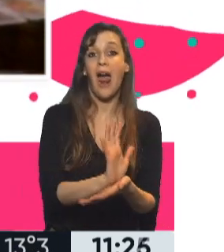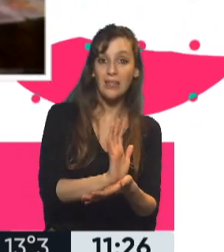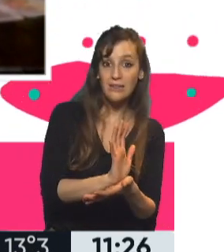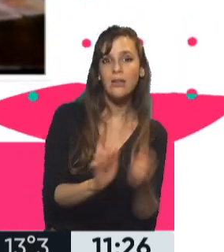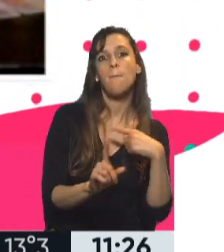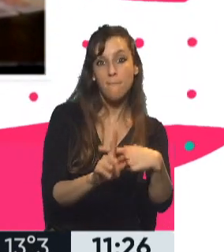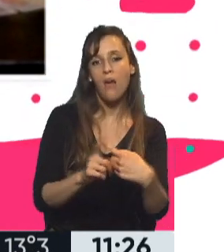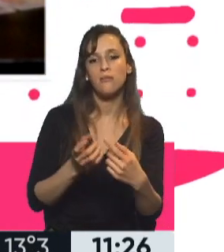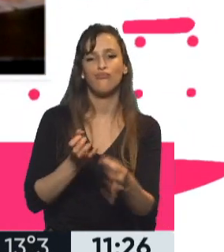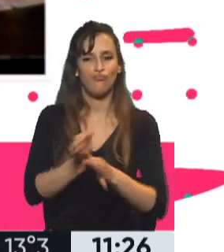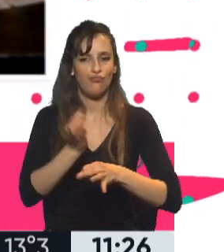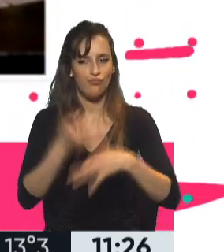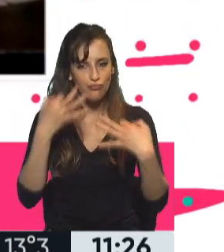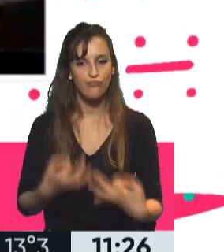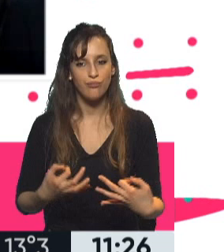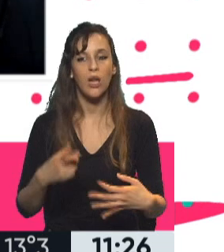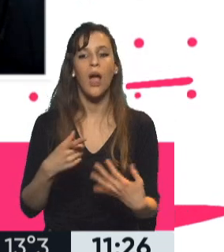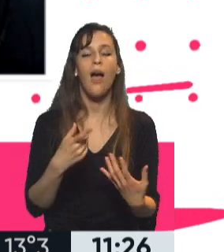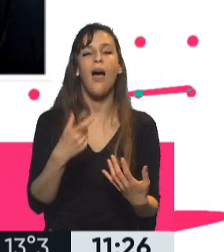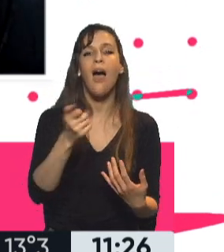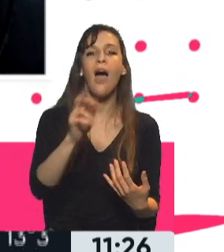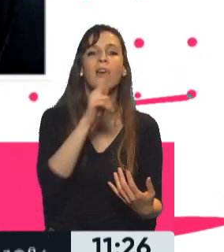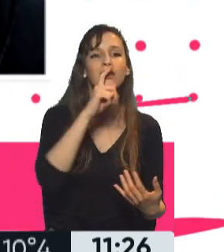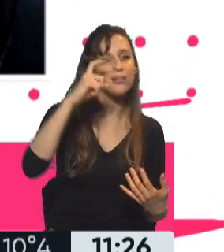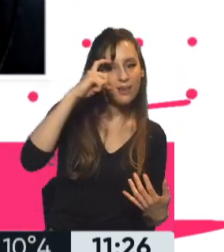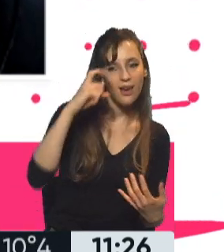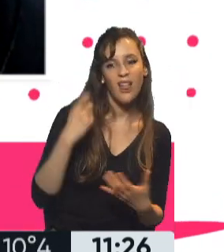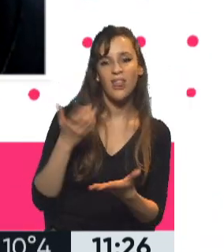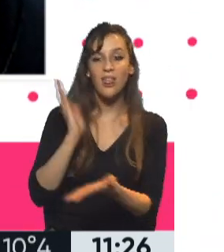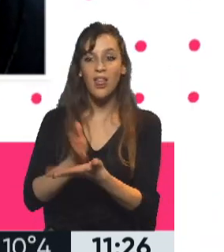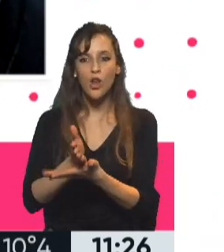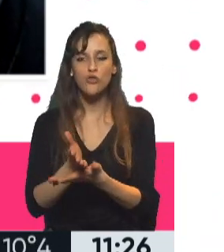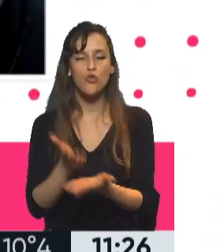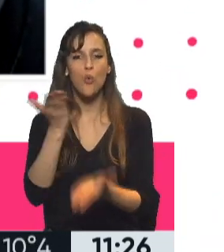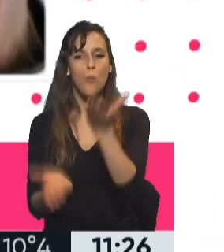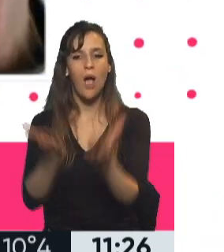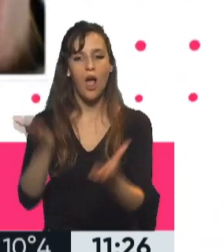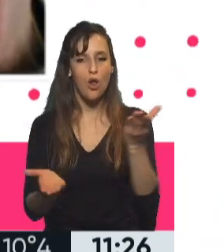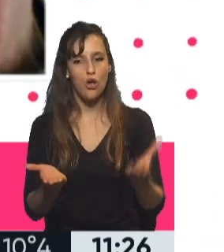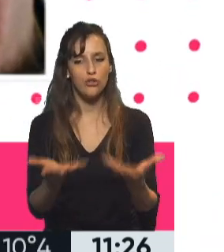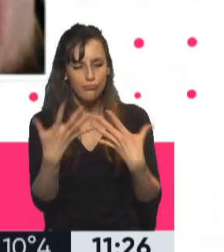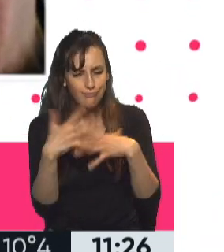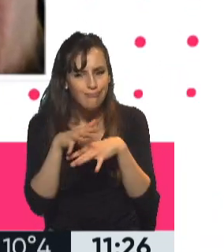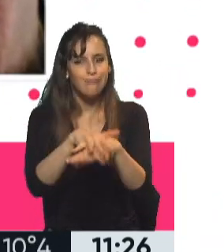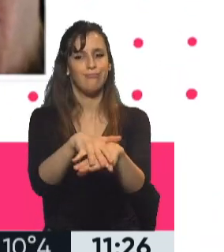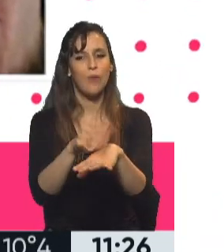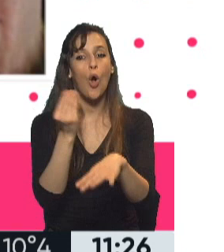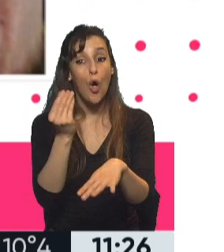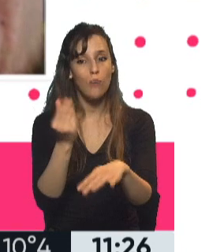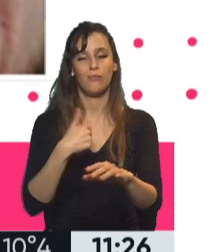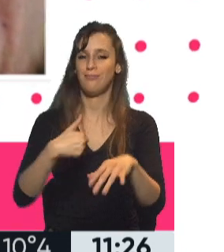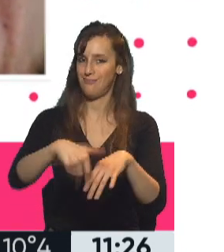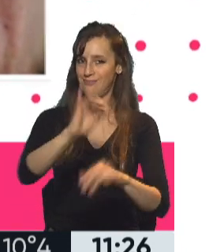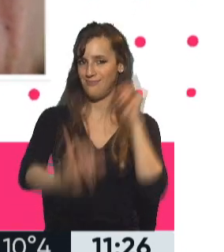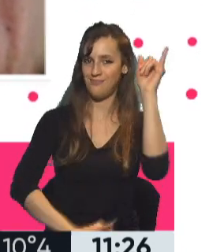bueno. ¿Cómo se une el arte con los derechos humanos y cómo se utiliza el arte? Que bueno, nosotros nos hemos hecho un poco especialistas en